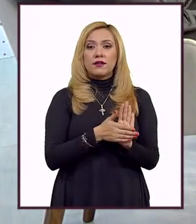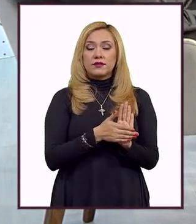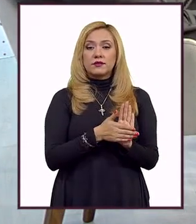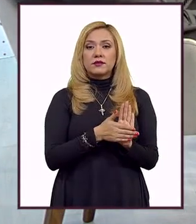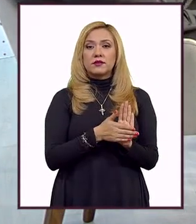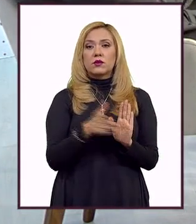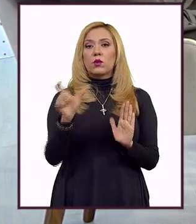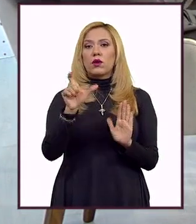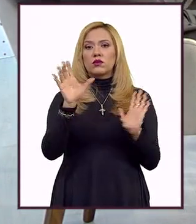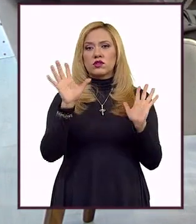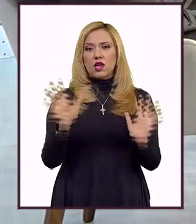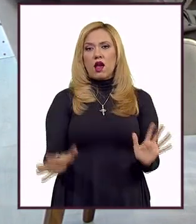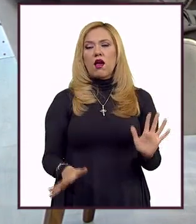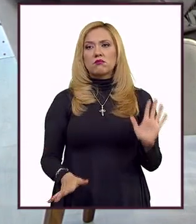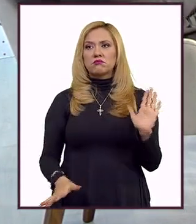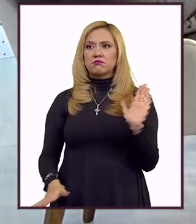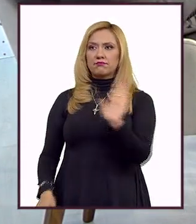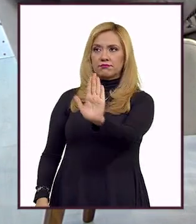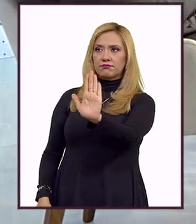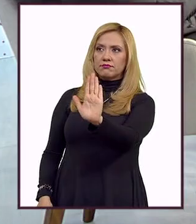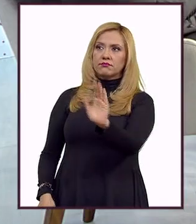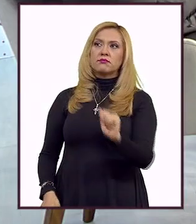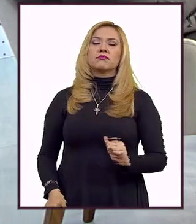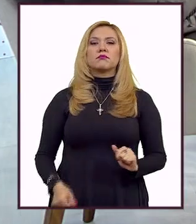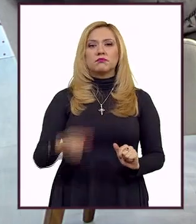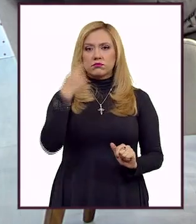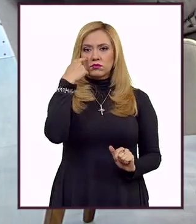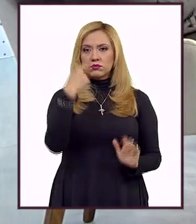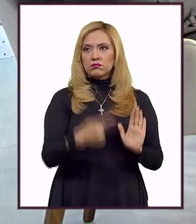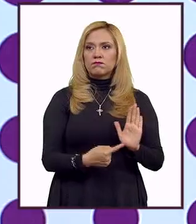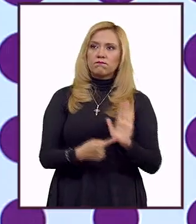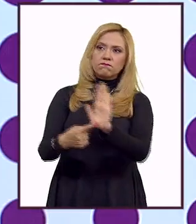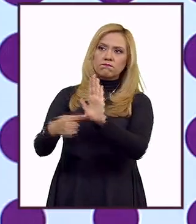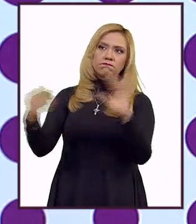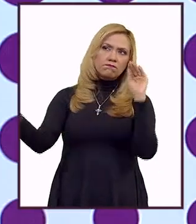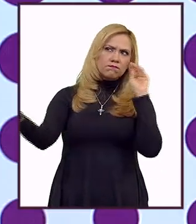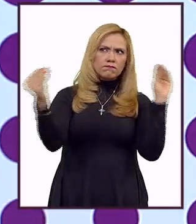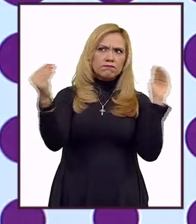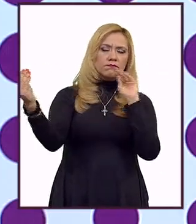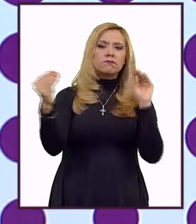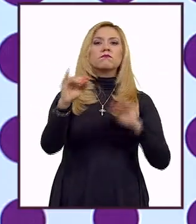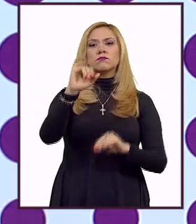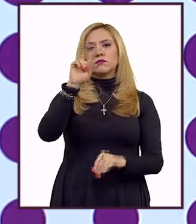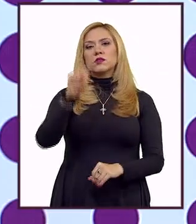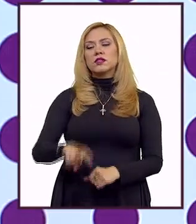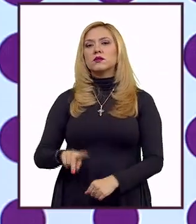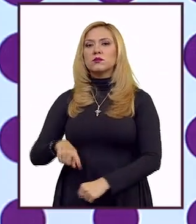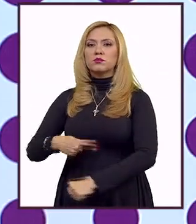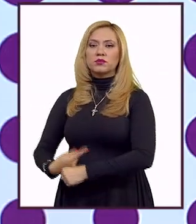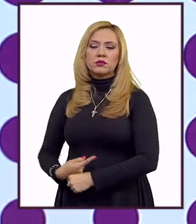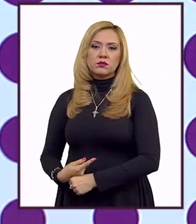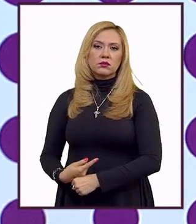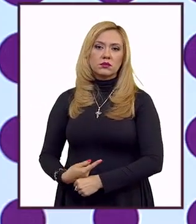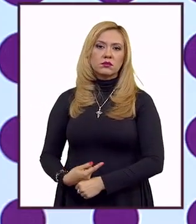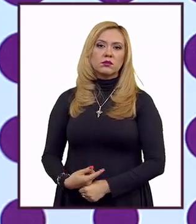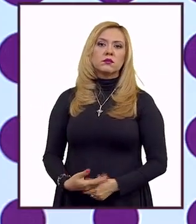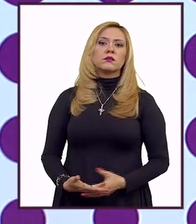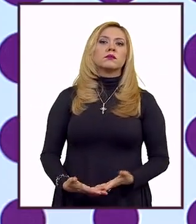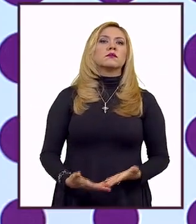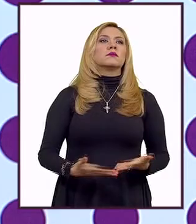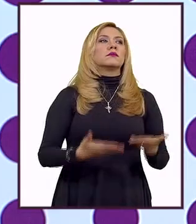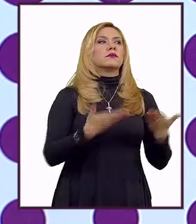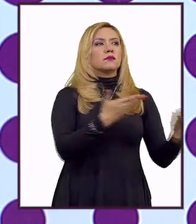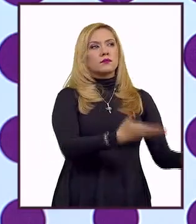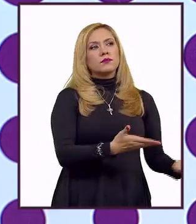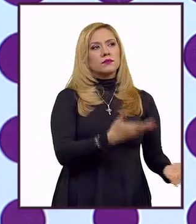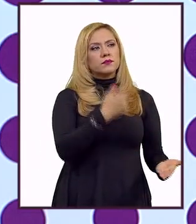todo ya en la práctica, ¿no? Para poder demostrar o poder argumentar que hubo tortura sexual. Sara, nos hablabas en una